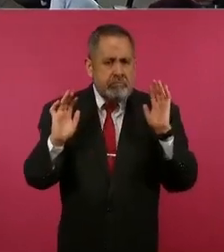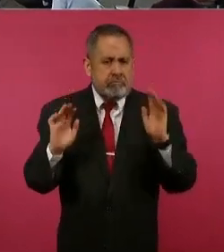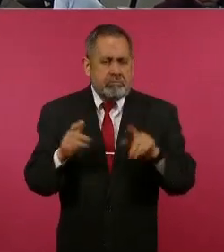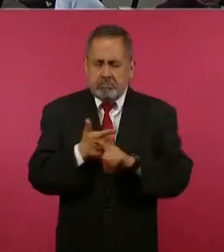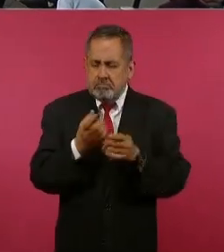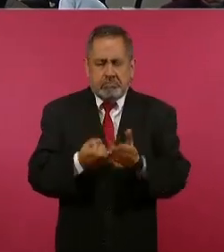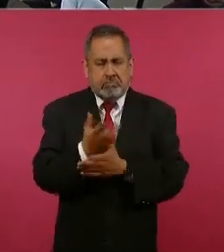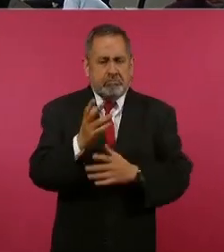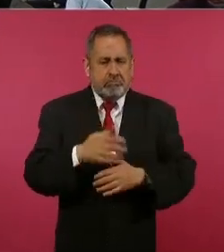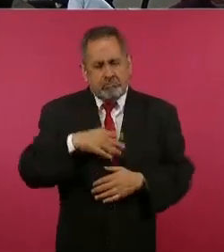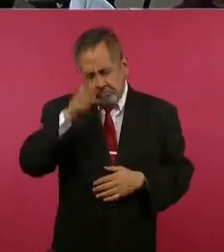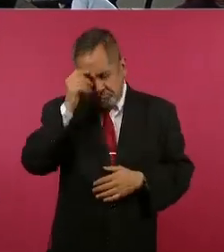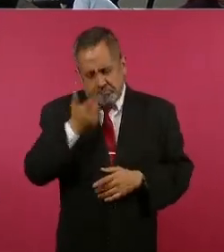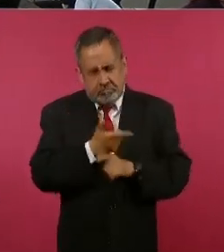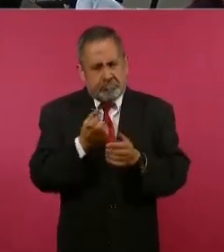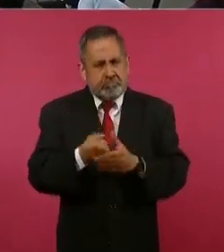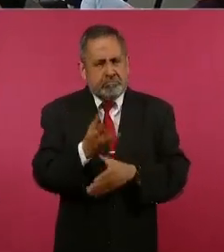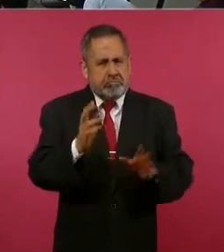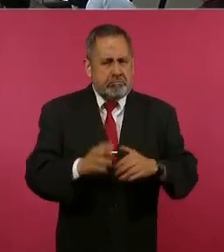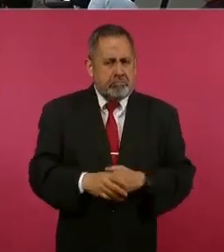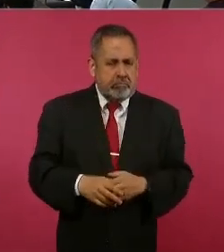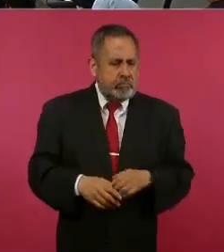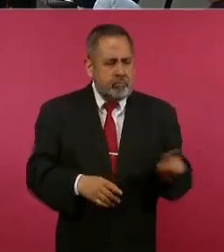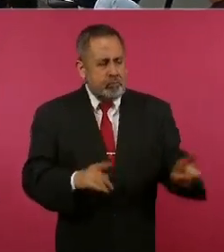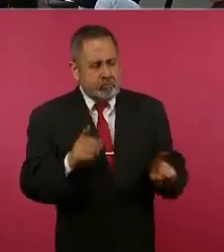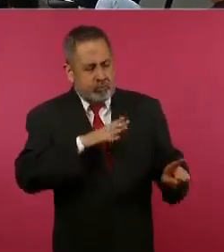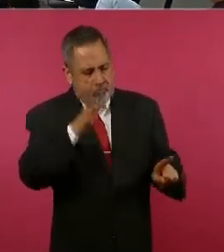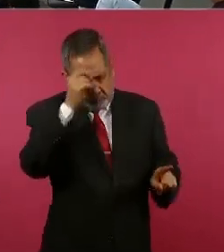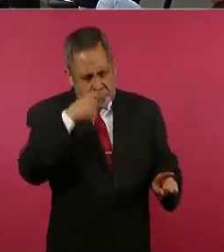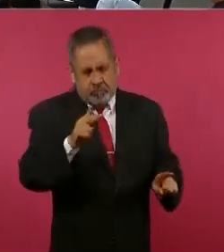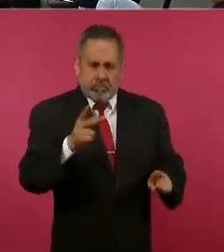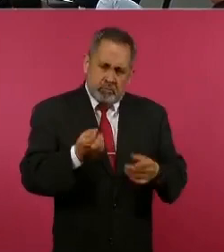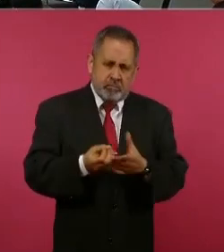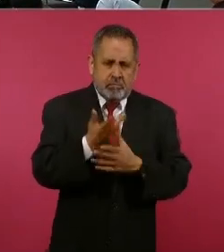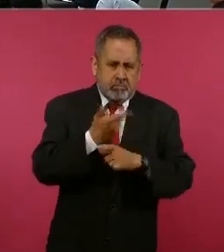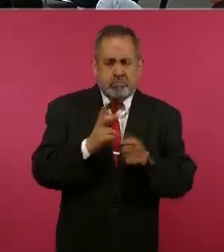¿Ya? No estoy de acuerdo con lo que decidiste, pero